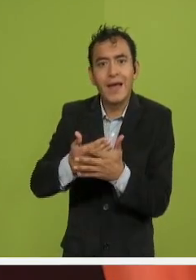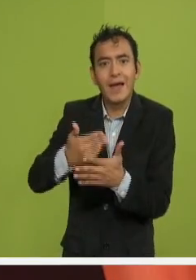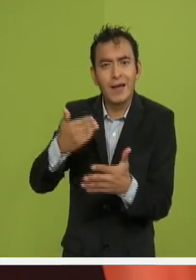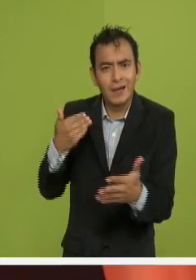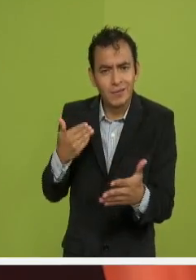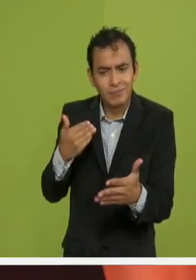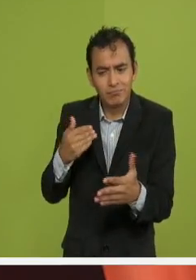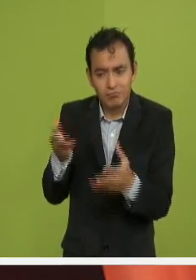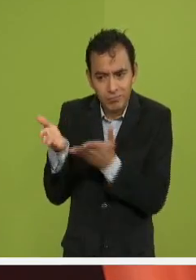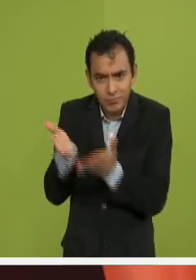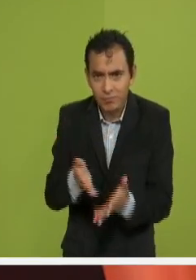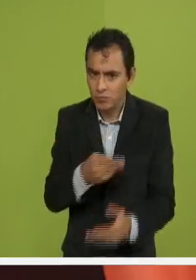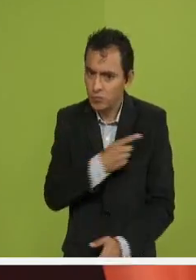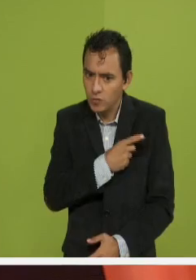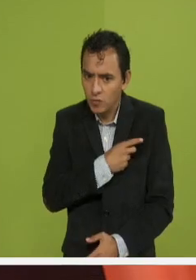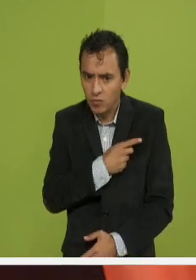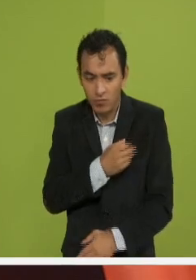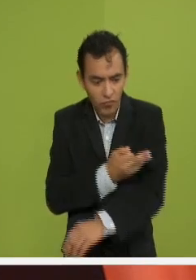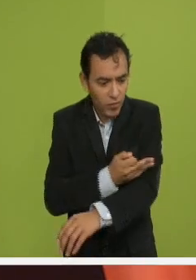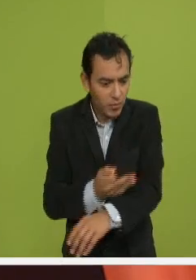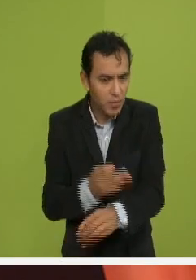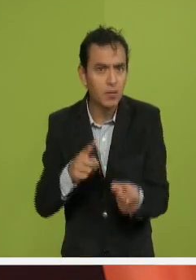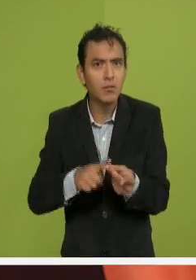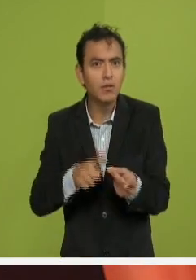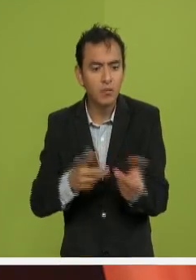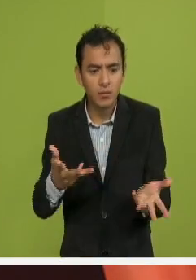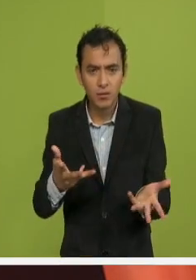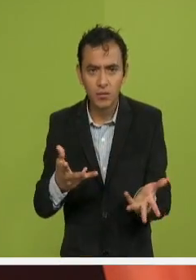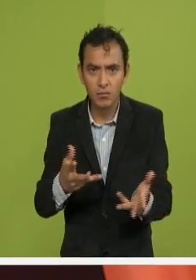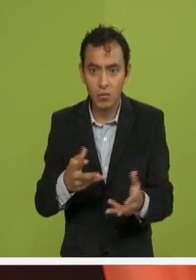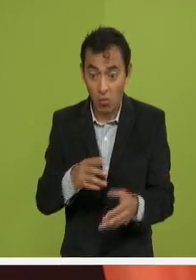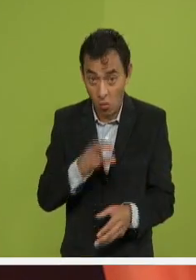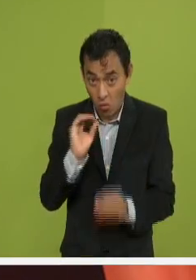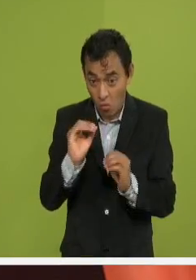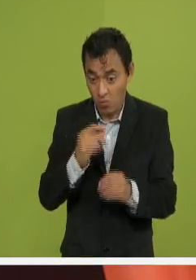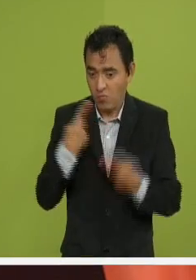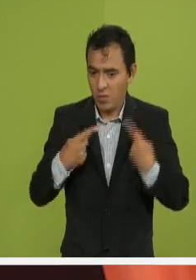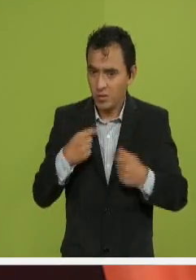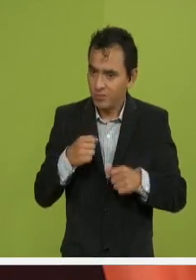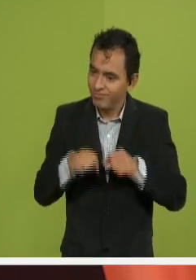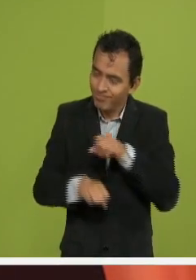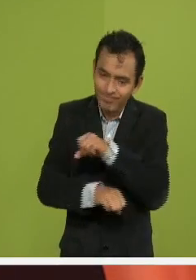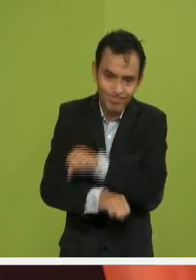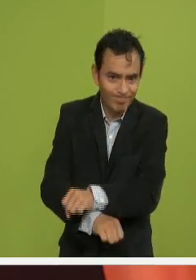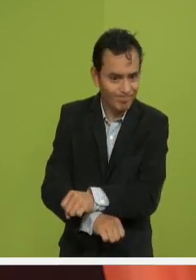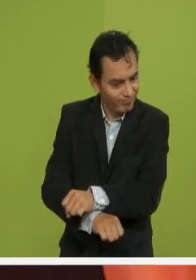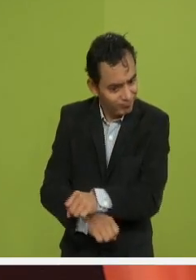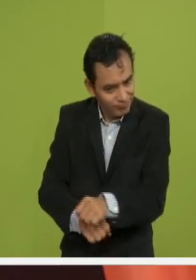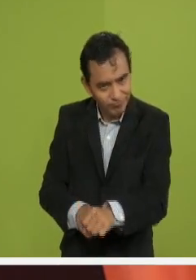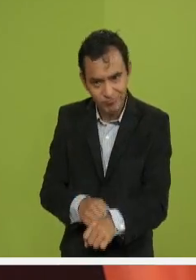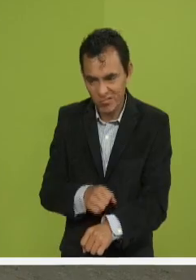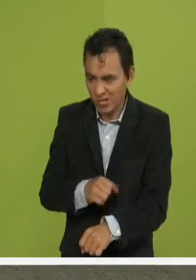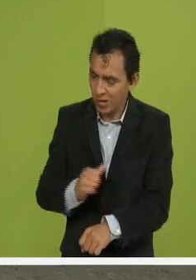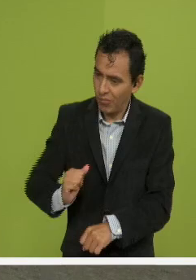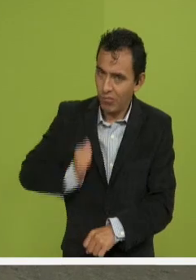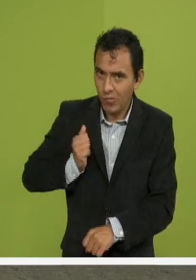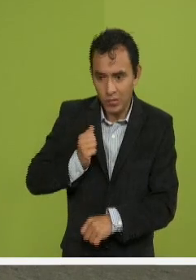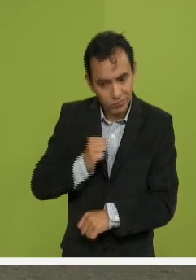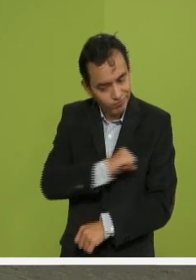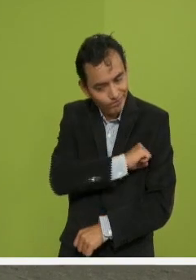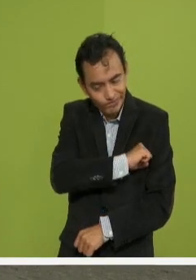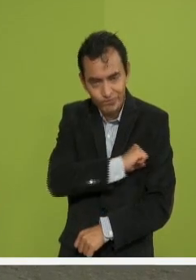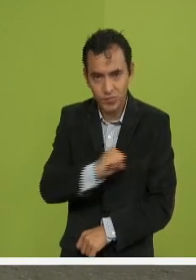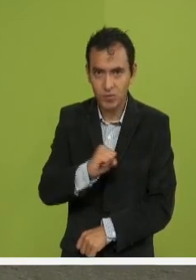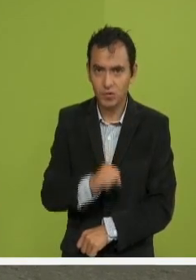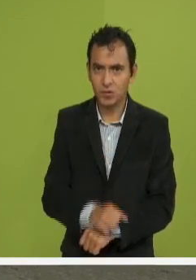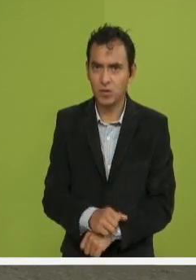vino solo, si vino con familia o si está siendo explotado por terceras personas. Pero incluso pasa que hasta las mismas familias están por ahí